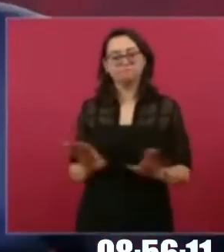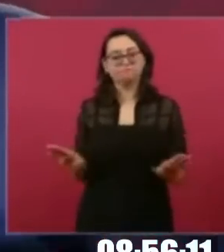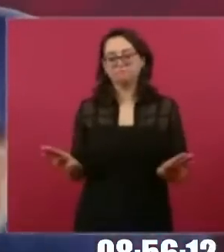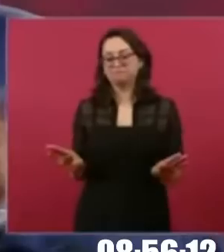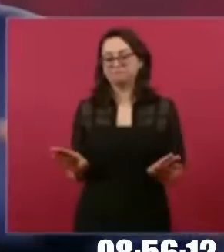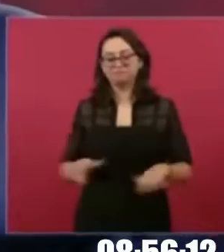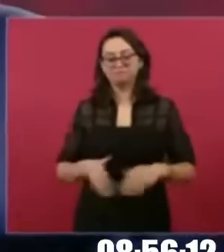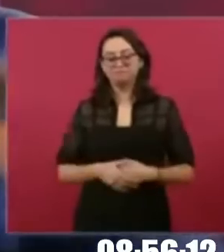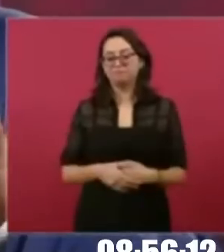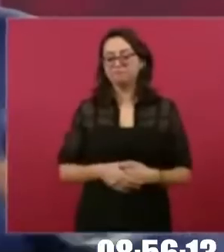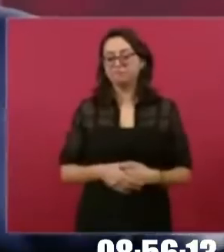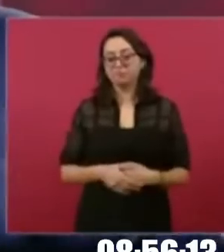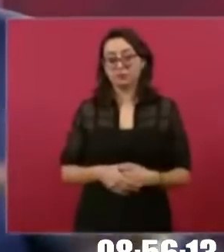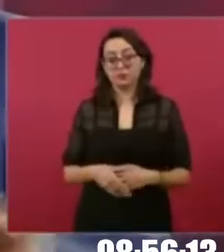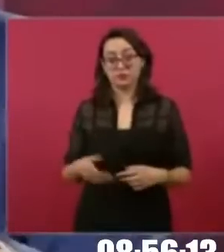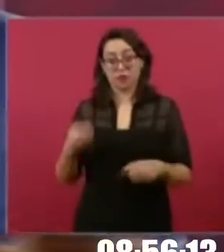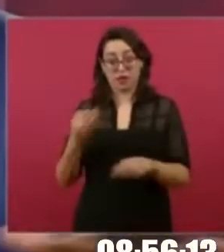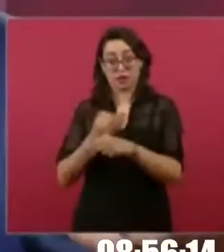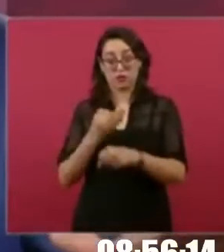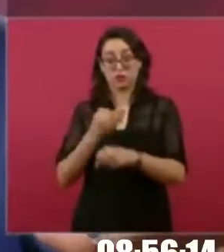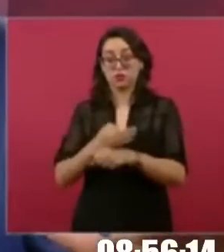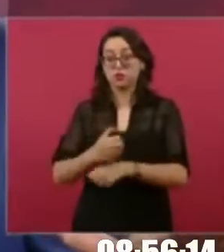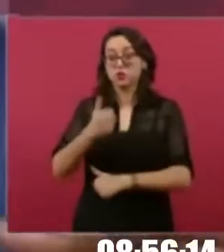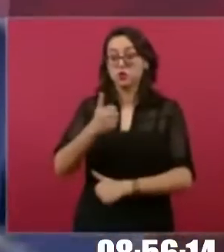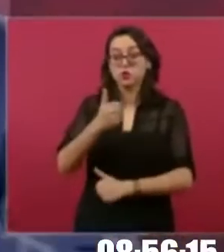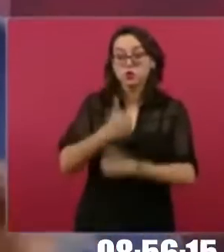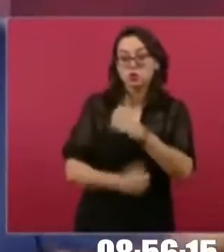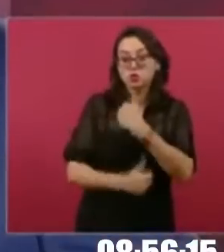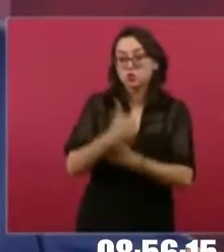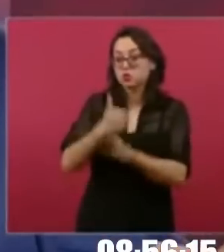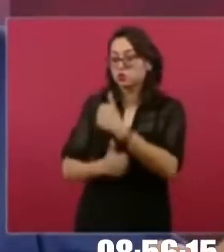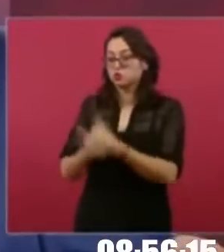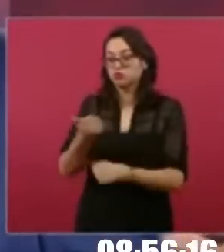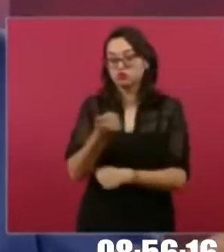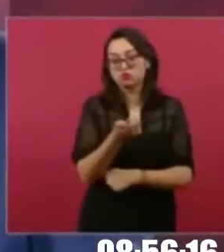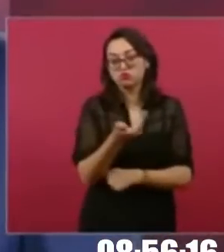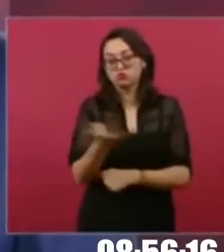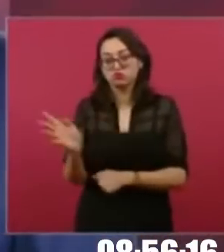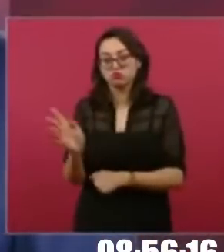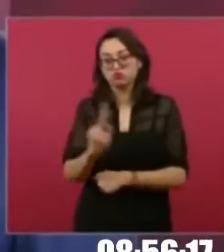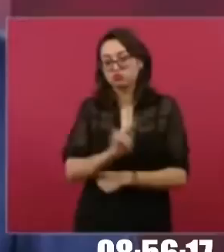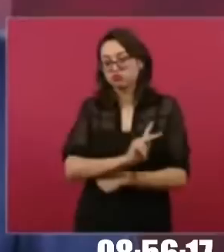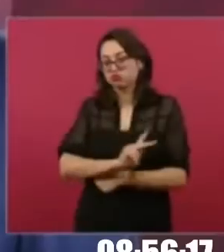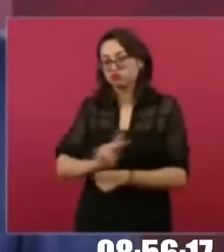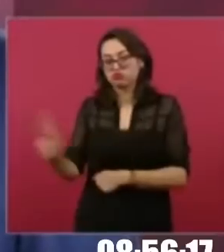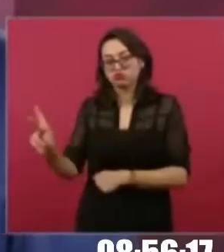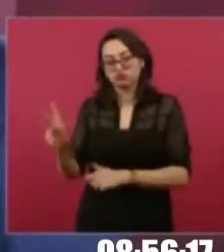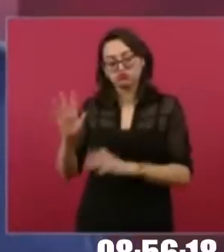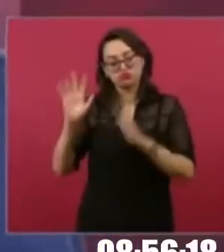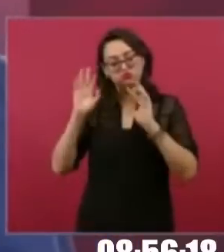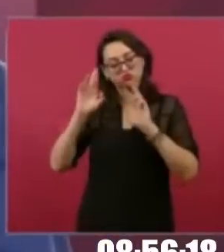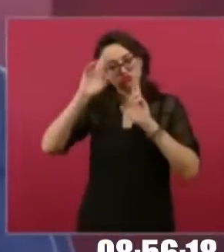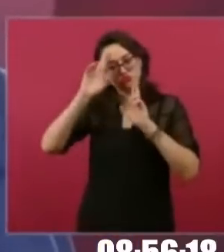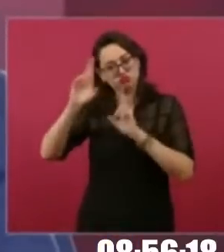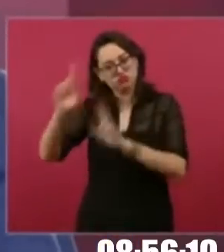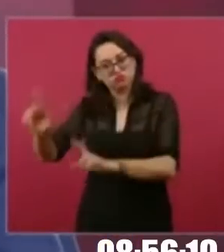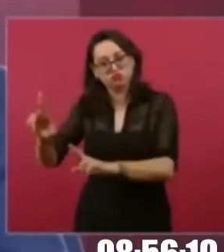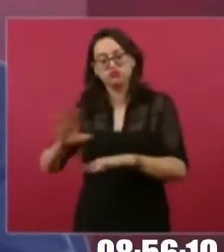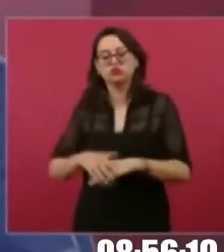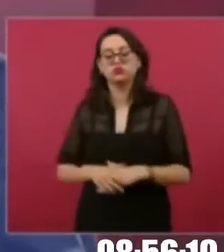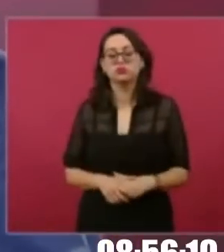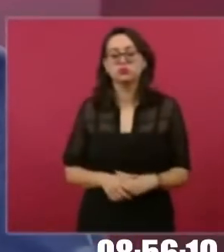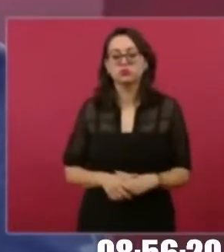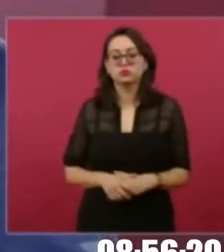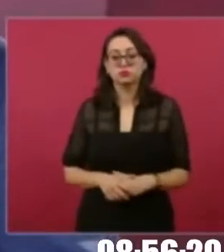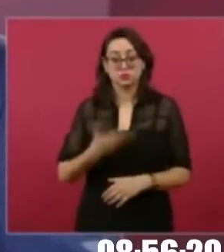todos los que están participando merecen nuestro respeto y no va a ser el presidente